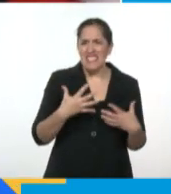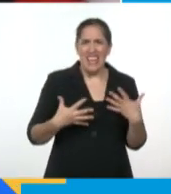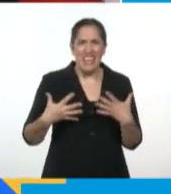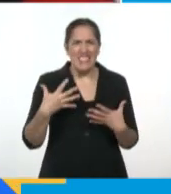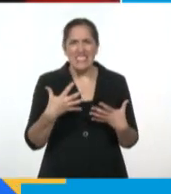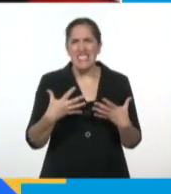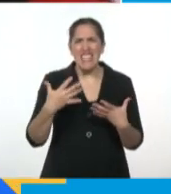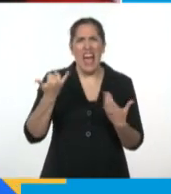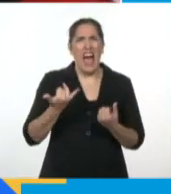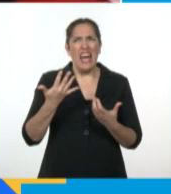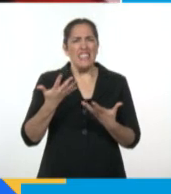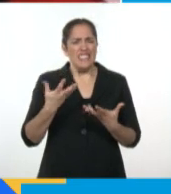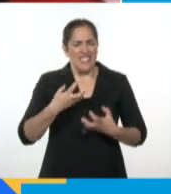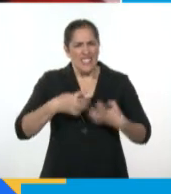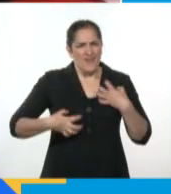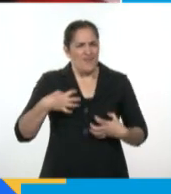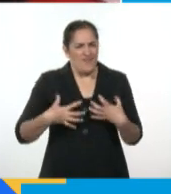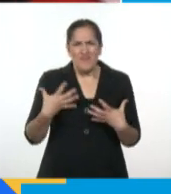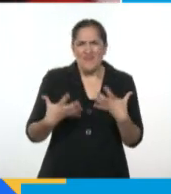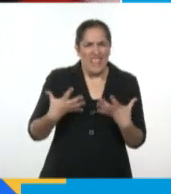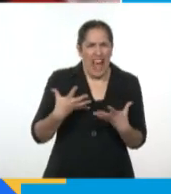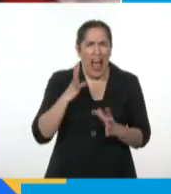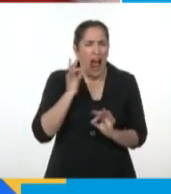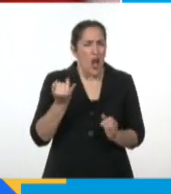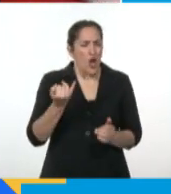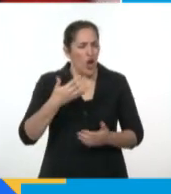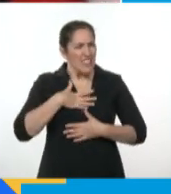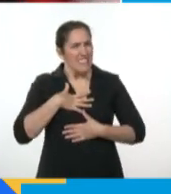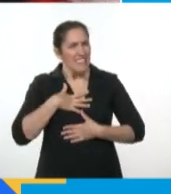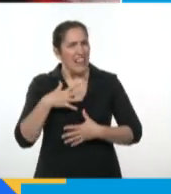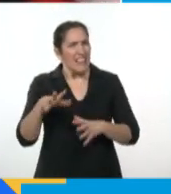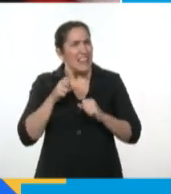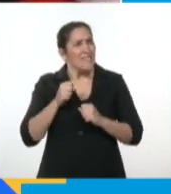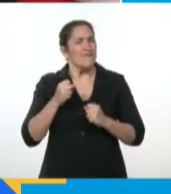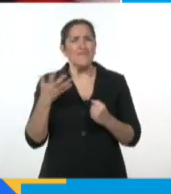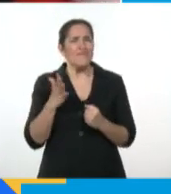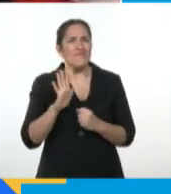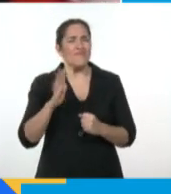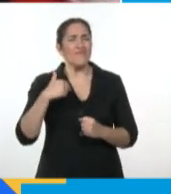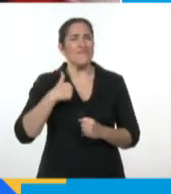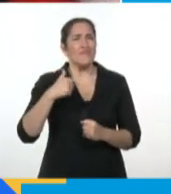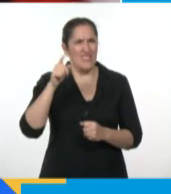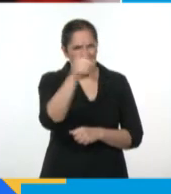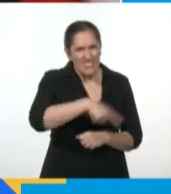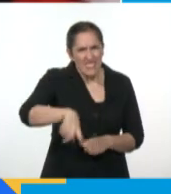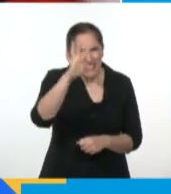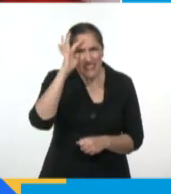gran escozor de disgustos, señales, que todos los seres humanos